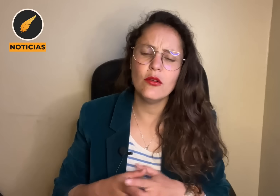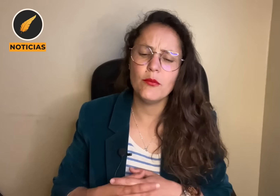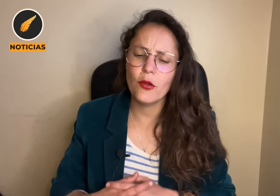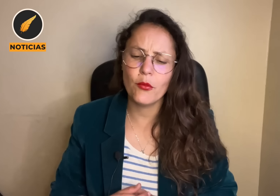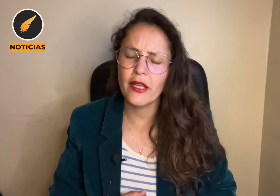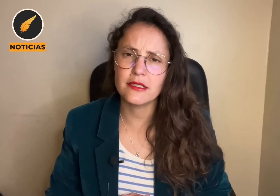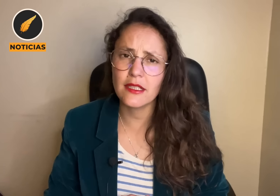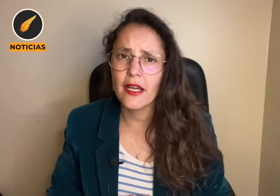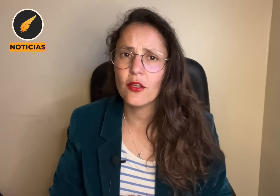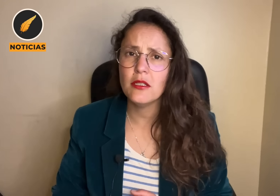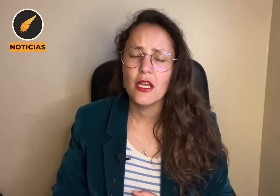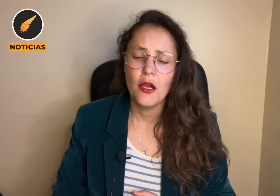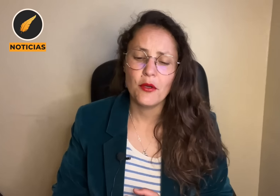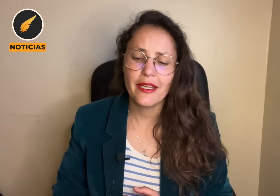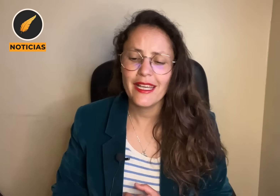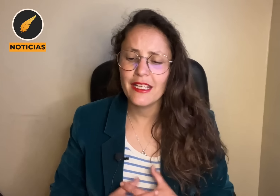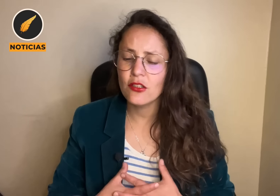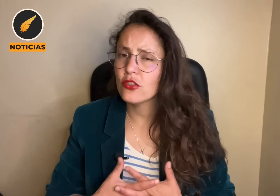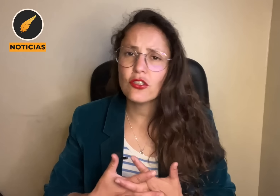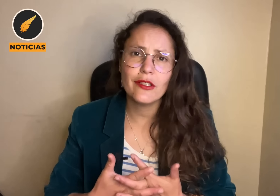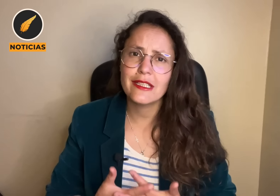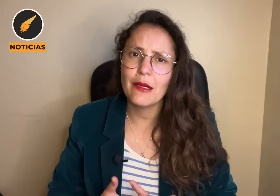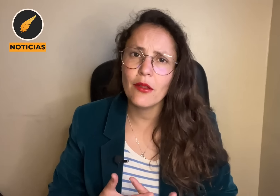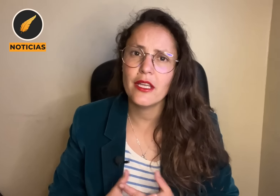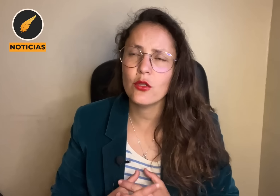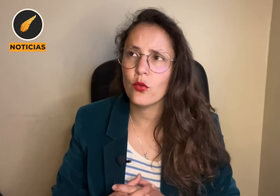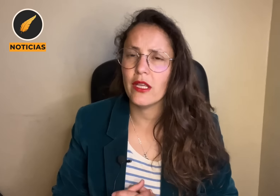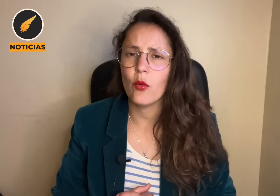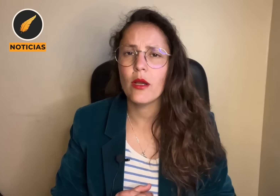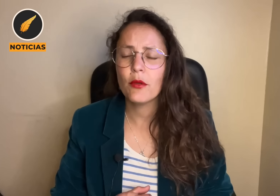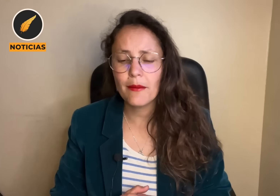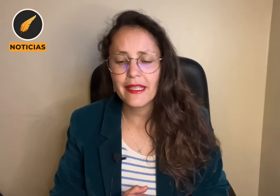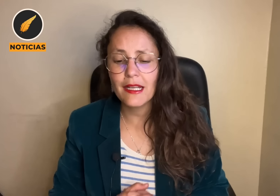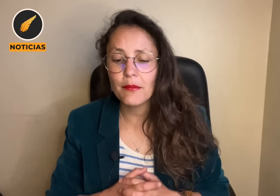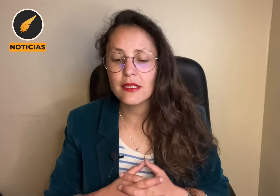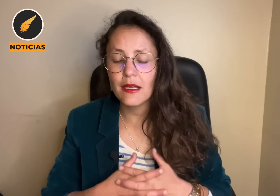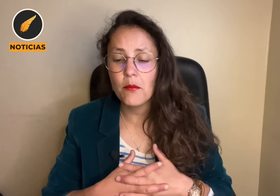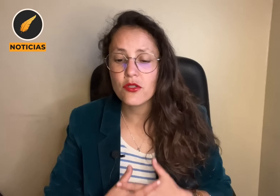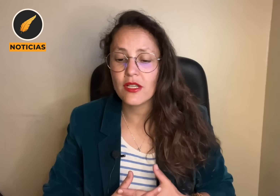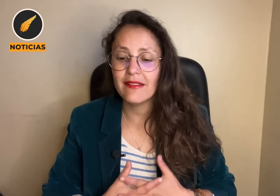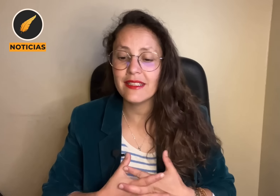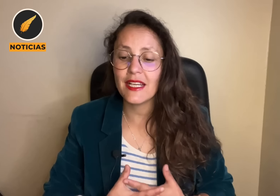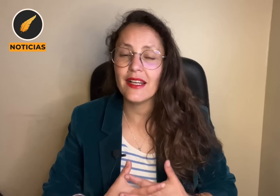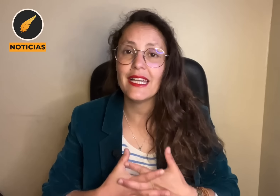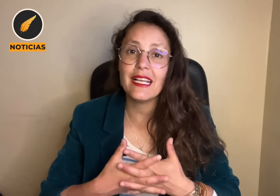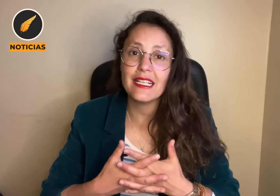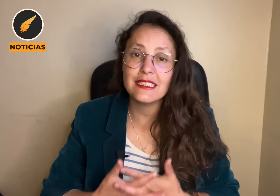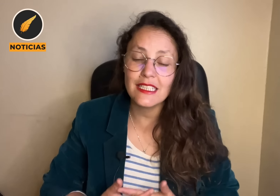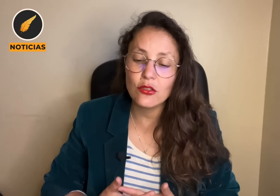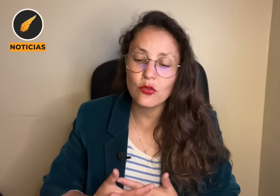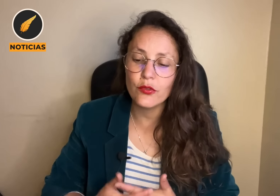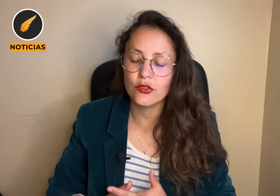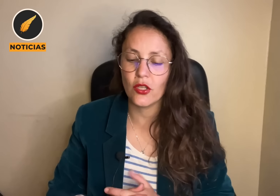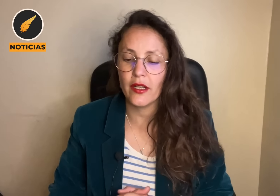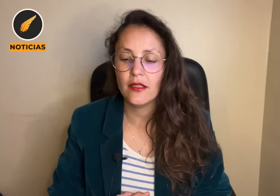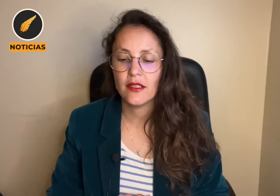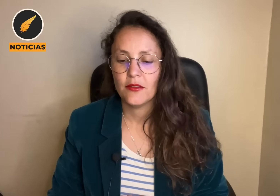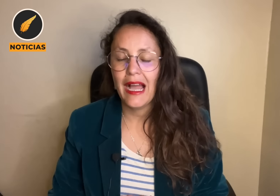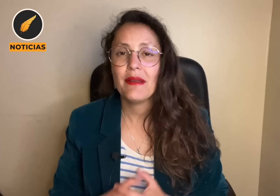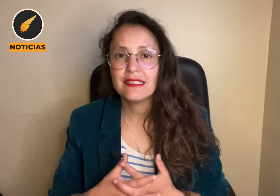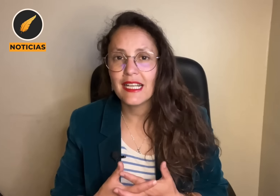sido muy, muy extraño porque nosotros nos enteramos de esto un día jueves por la mañana mientras Monsalve estaba ejerciendo sus